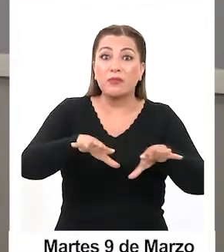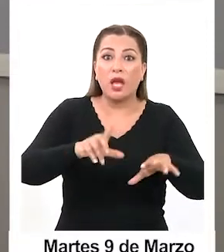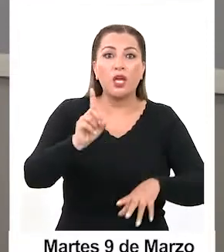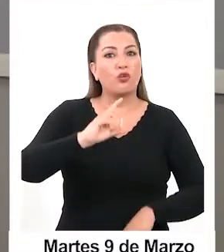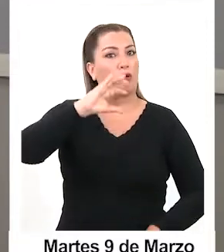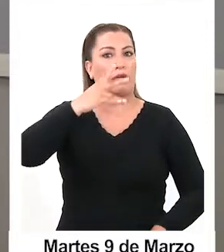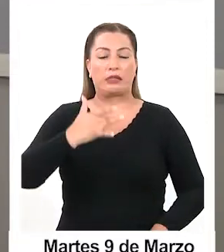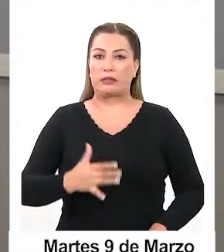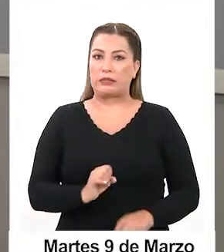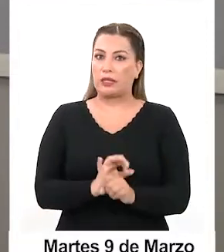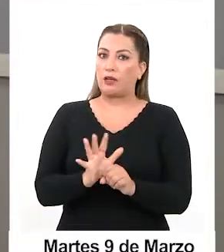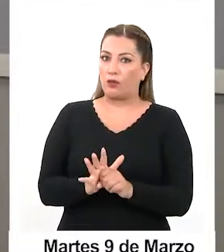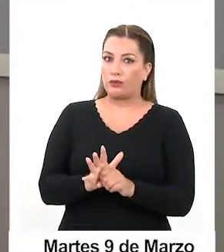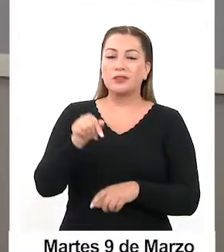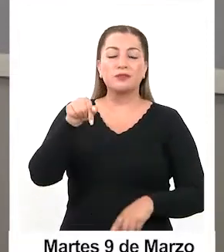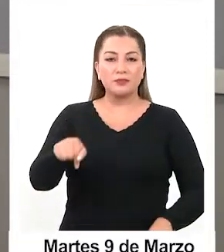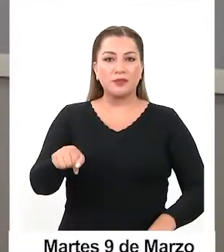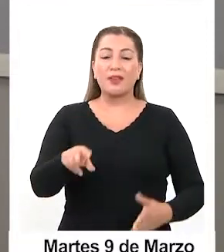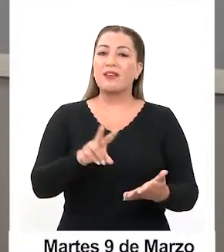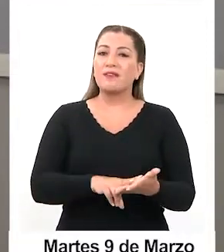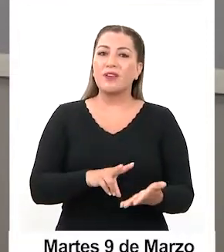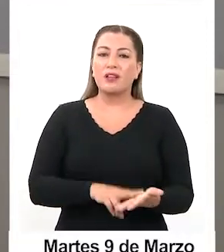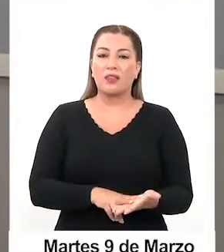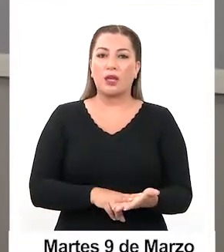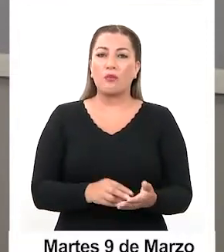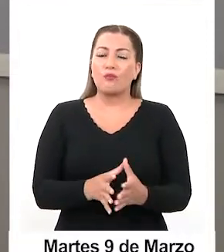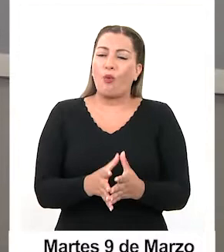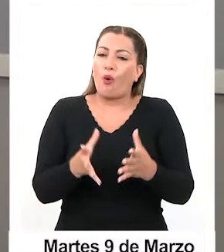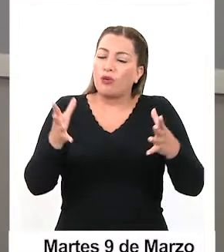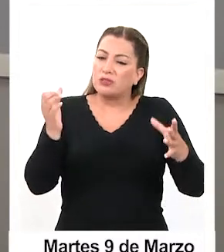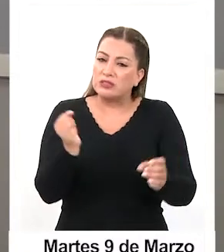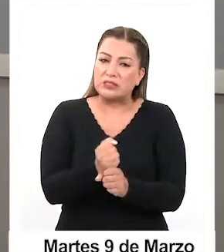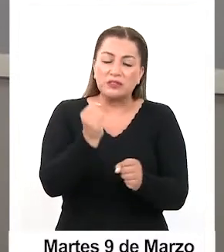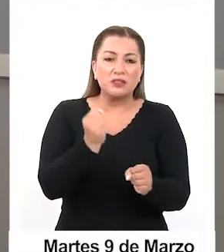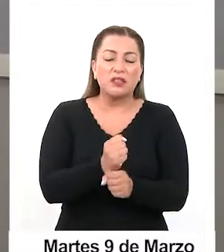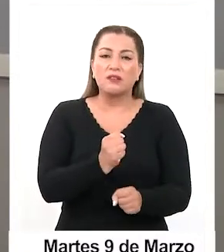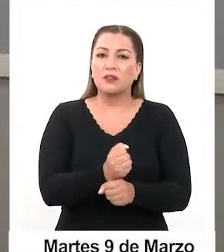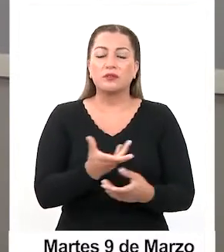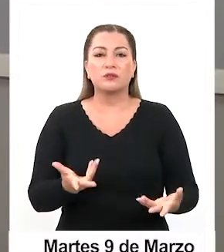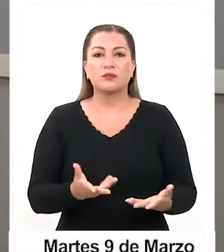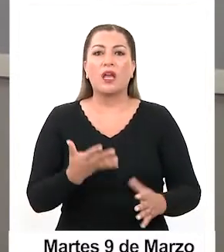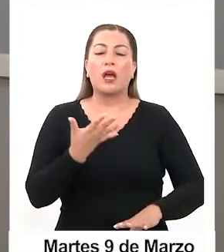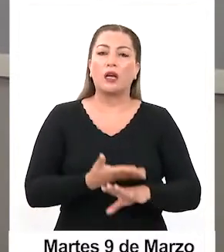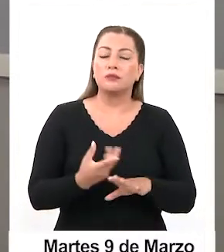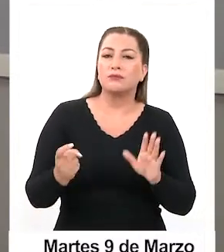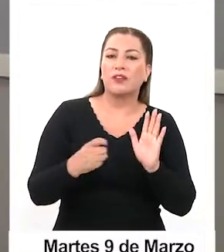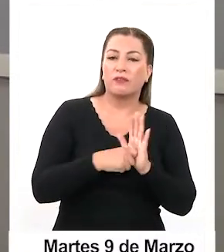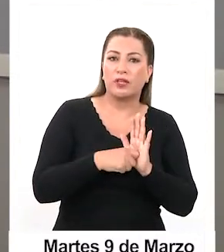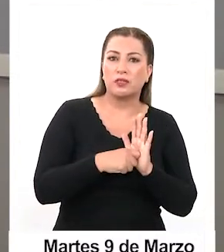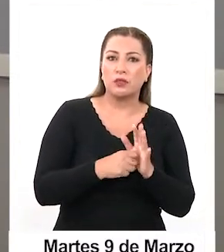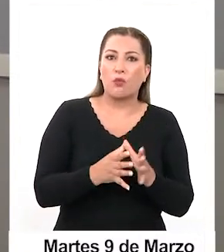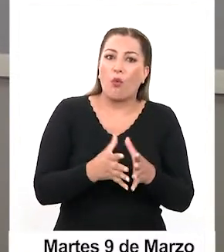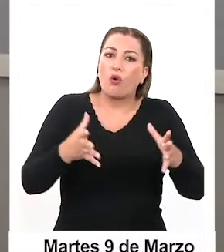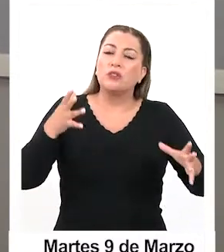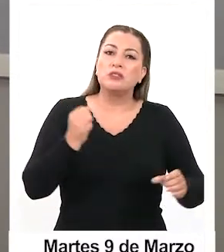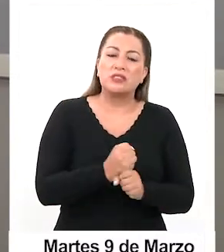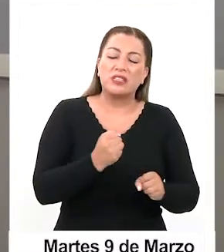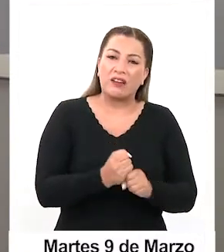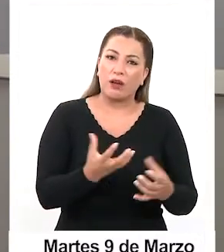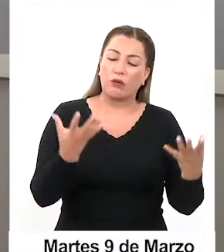características. Y desde esa perspectiva, sin duda que ha sido mucho trabajo. Hemos tenido periodos de mucho trabajo,